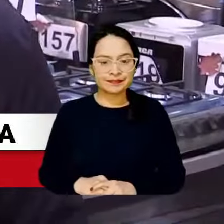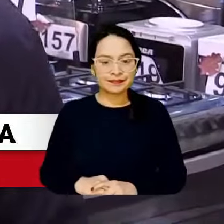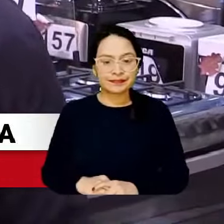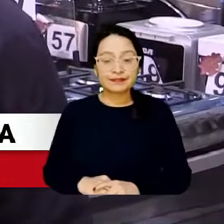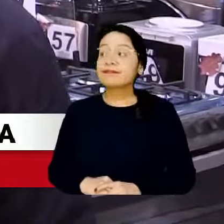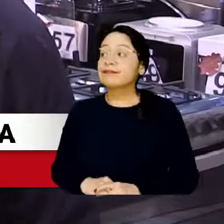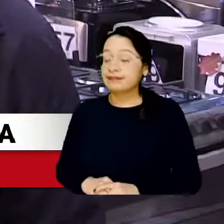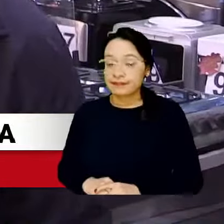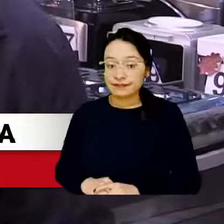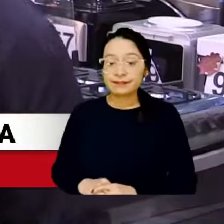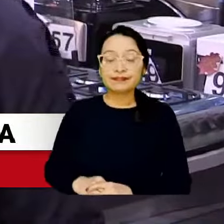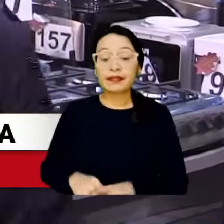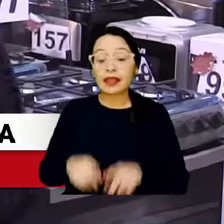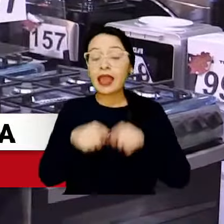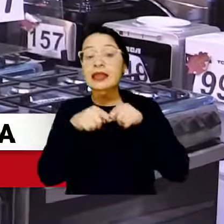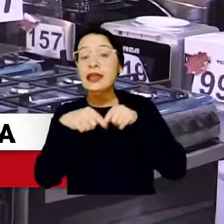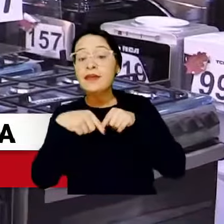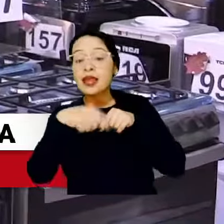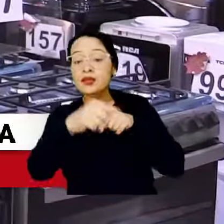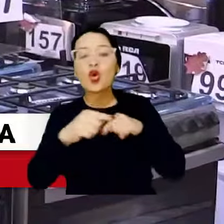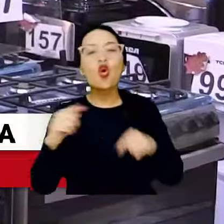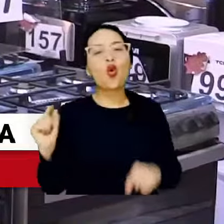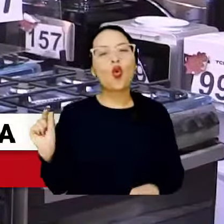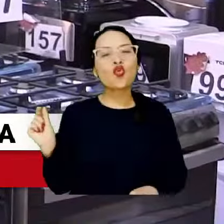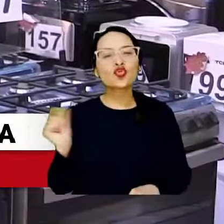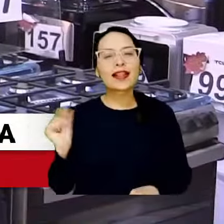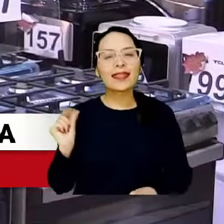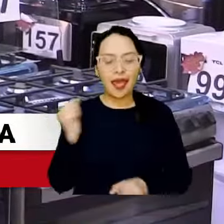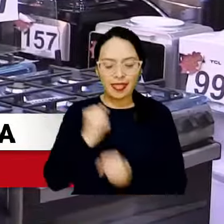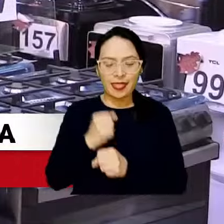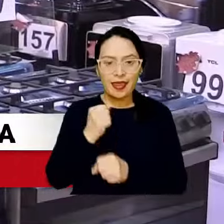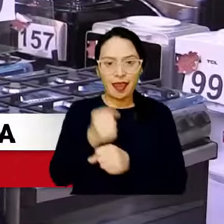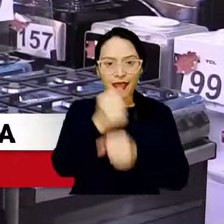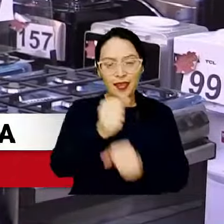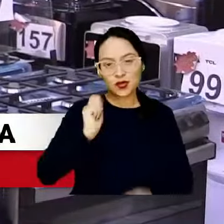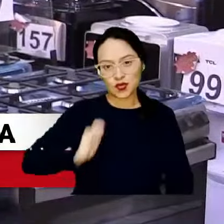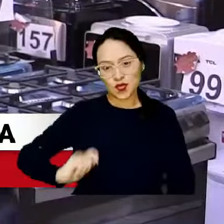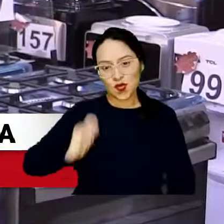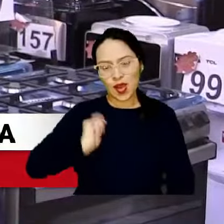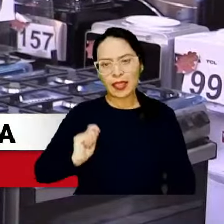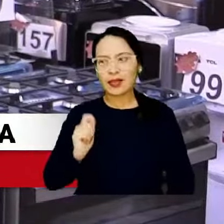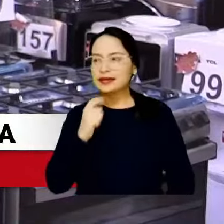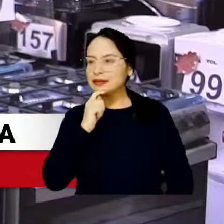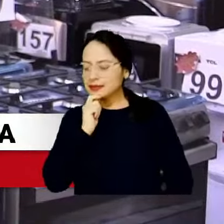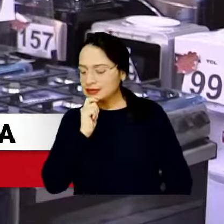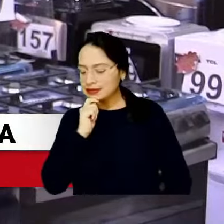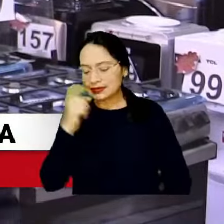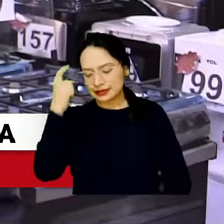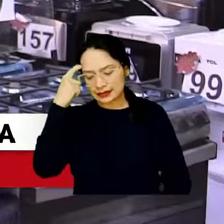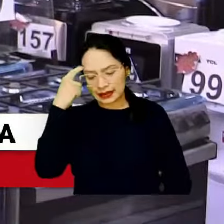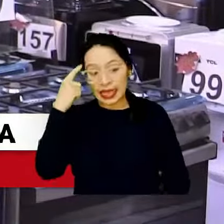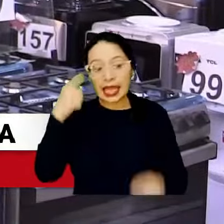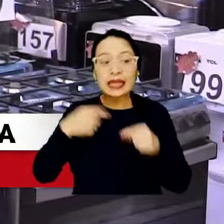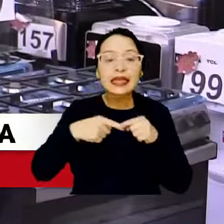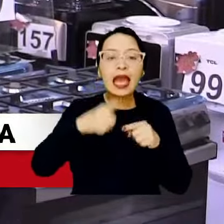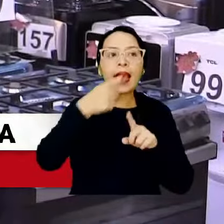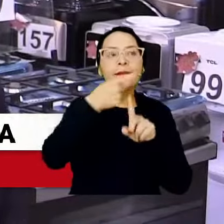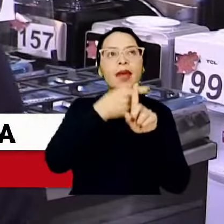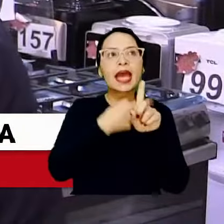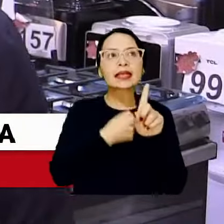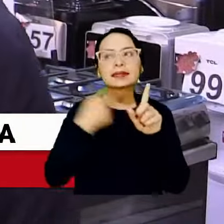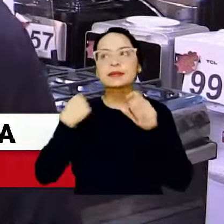las utilidades, entonces un poquito de dinamización de la economía. Entonces este mes, el mes de las madres, junio